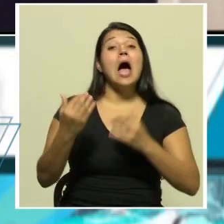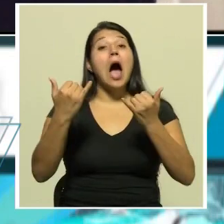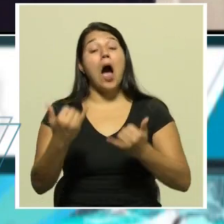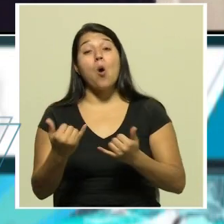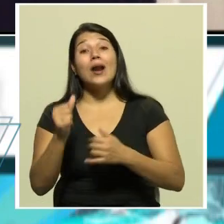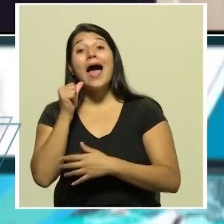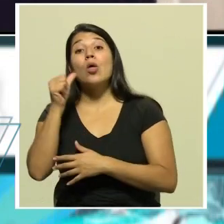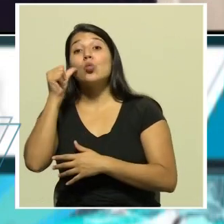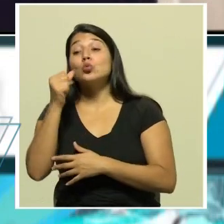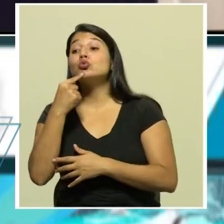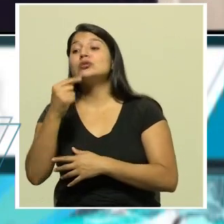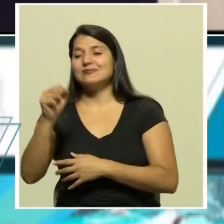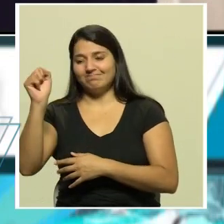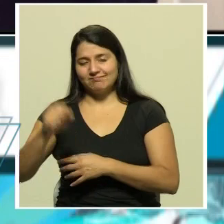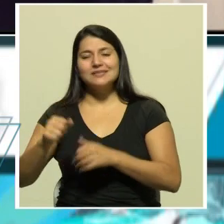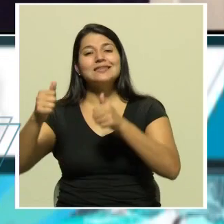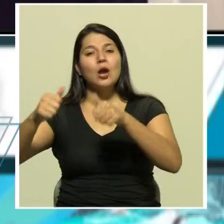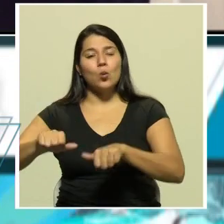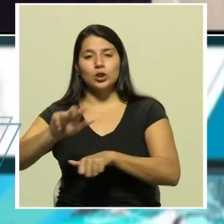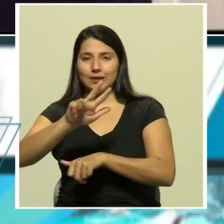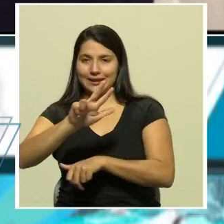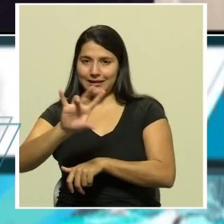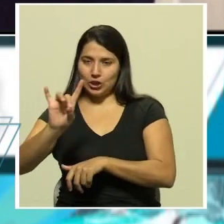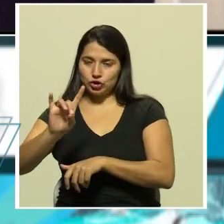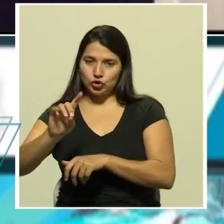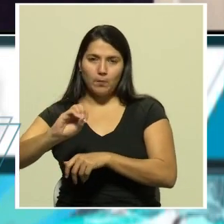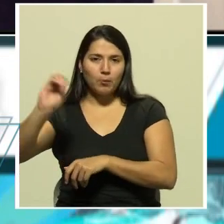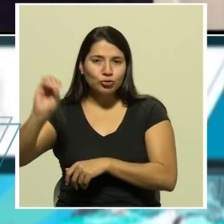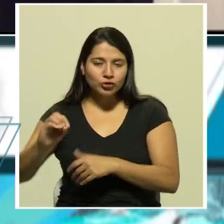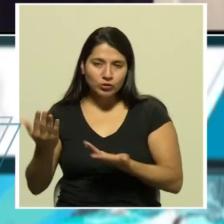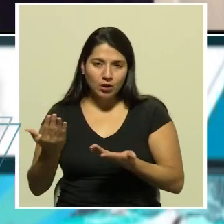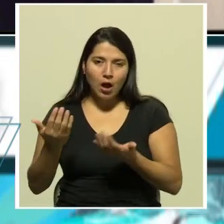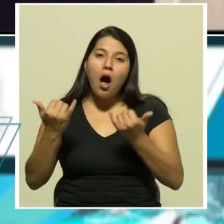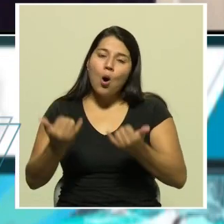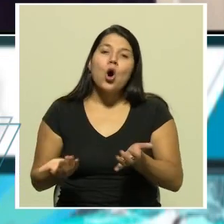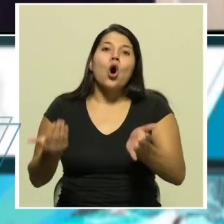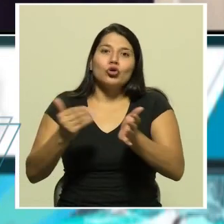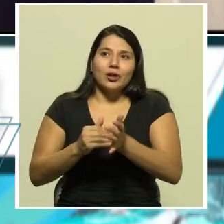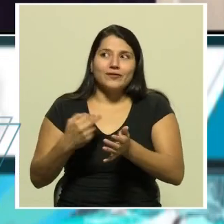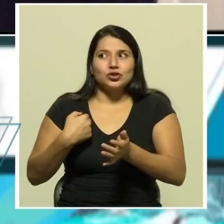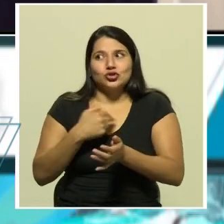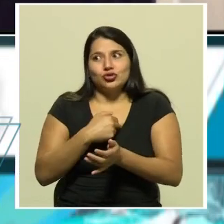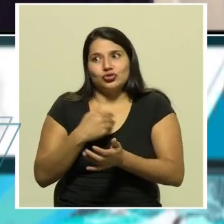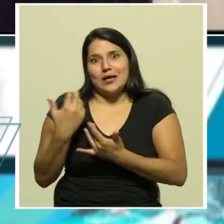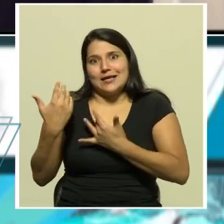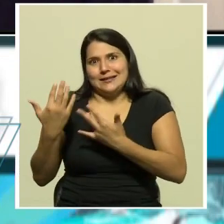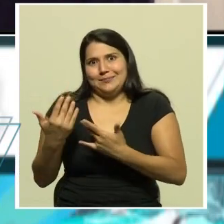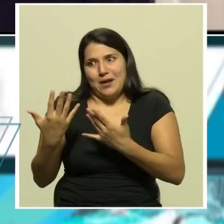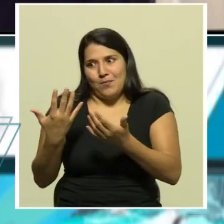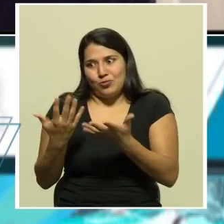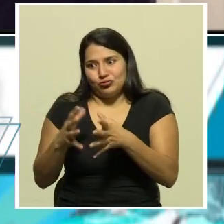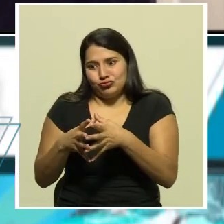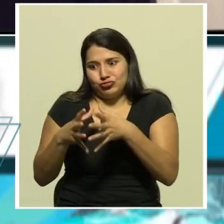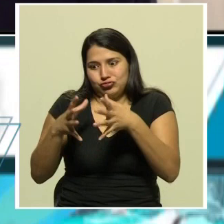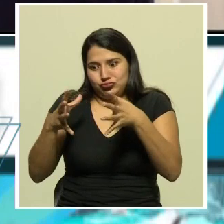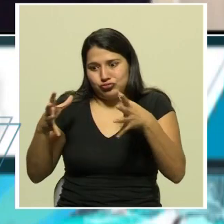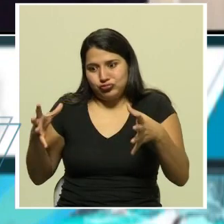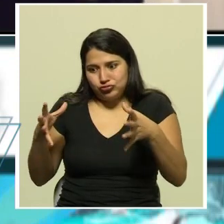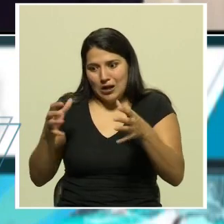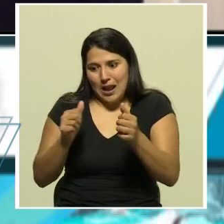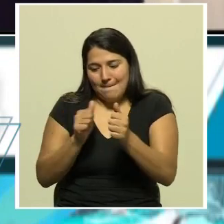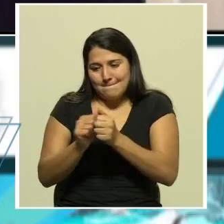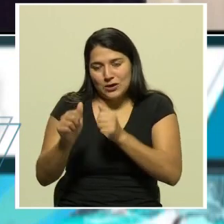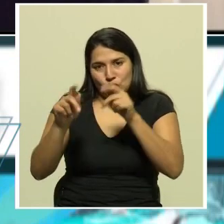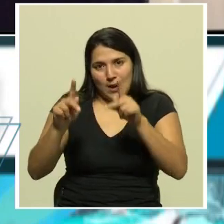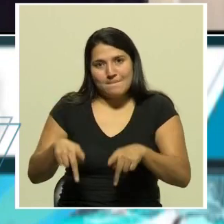38%. A ver, uno esperaría nuevamente que estuvieran en desacuerdo, bueno, muchísimo, muchísimo menos